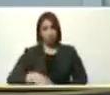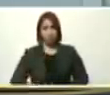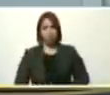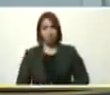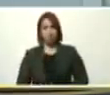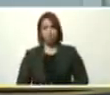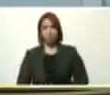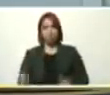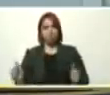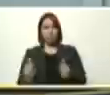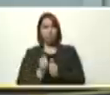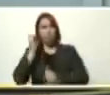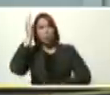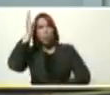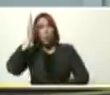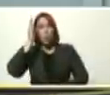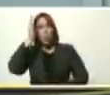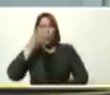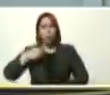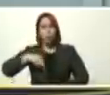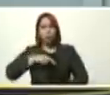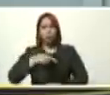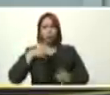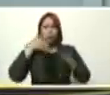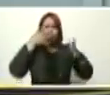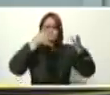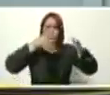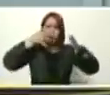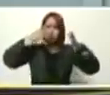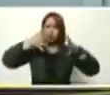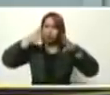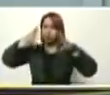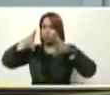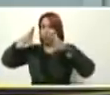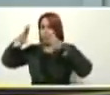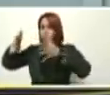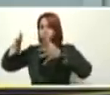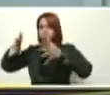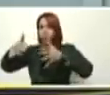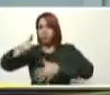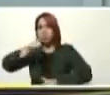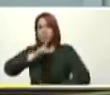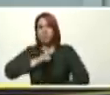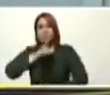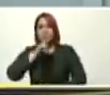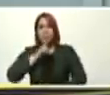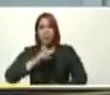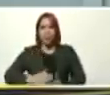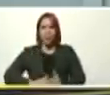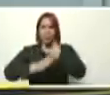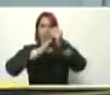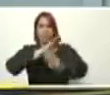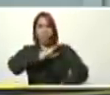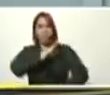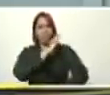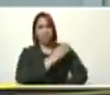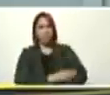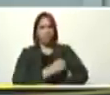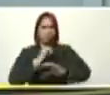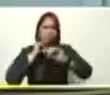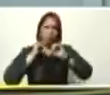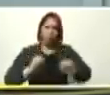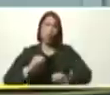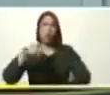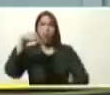con la conciencia que fuimos creando, ha sido una resistencia heroica. Y hoy